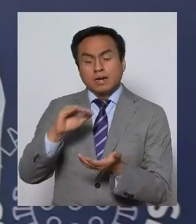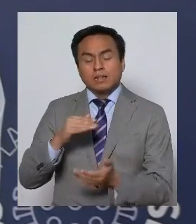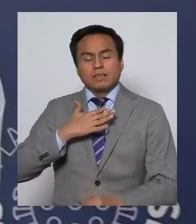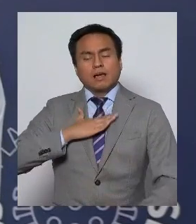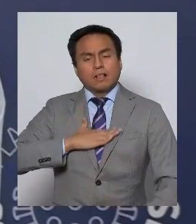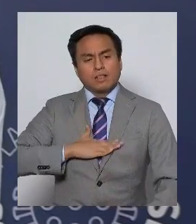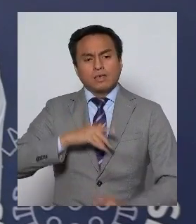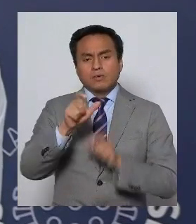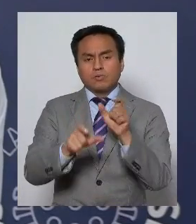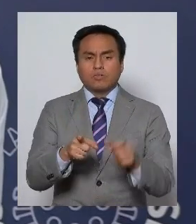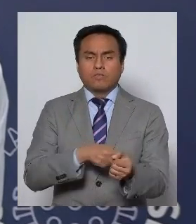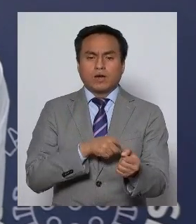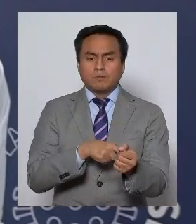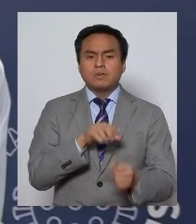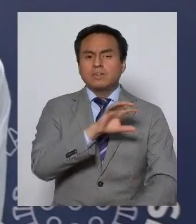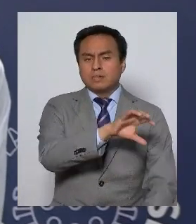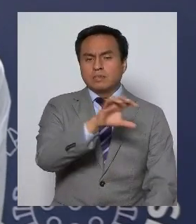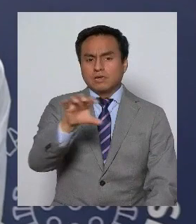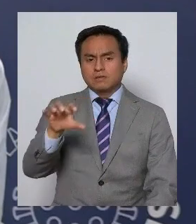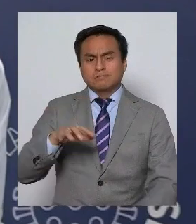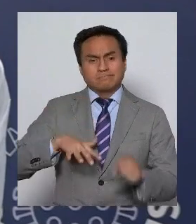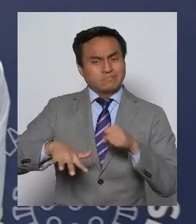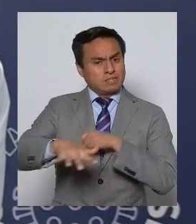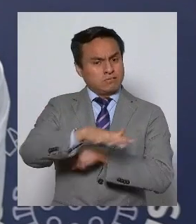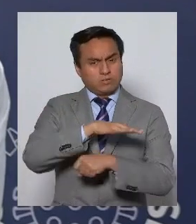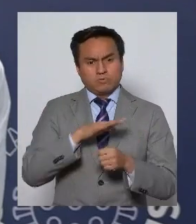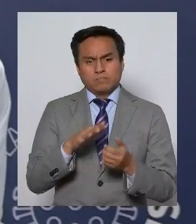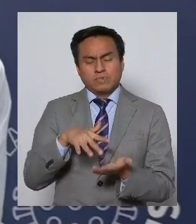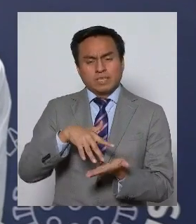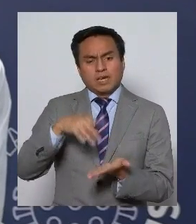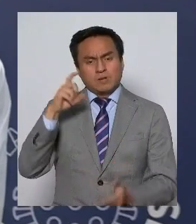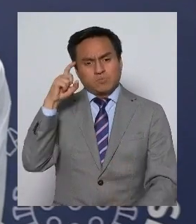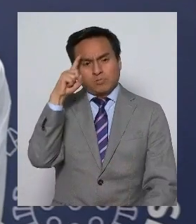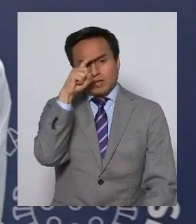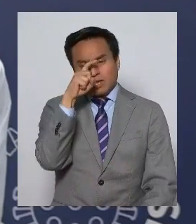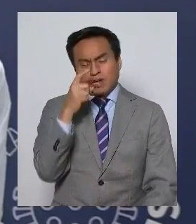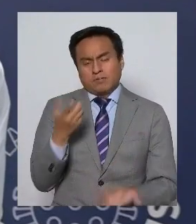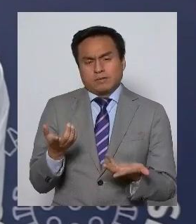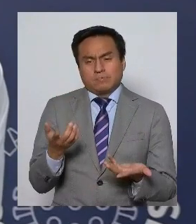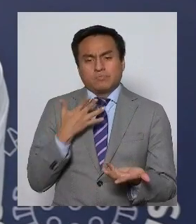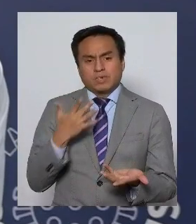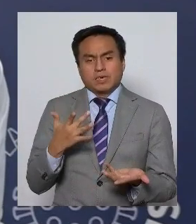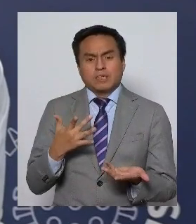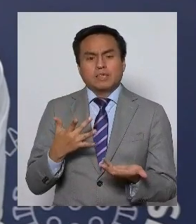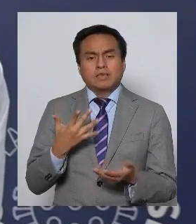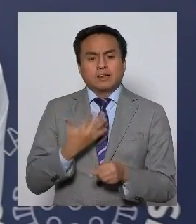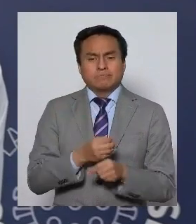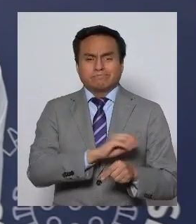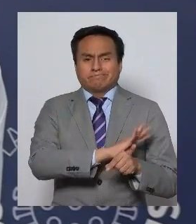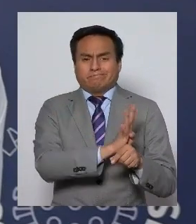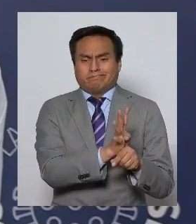alivio para las familias que están en una situación tan vulnerable producida por la pandemia